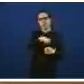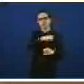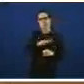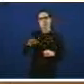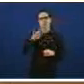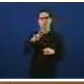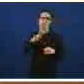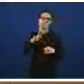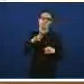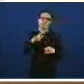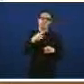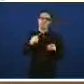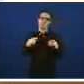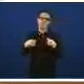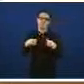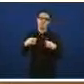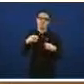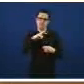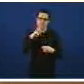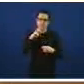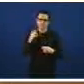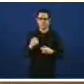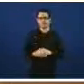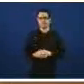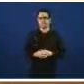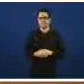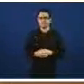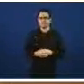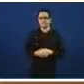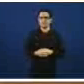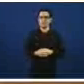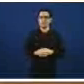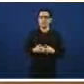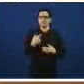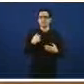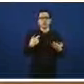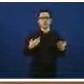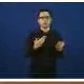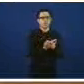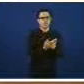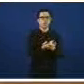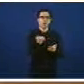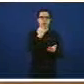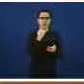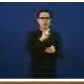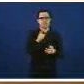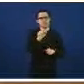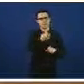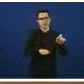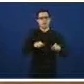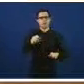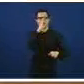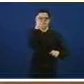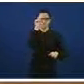Señoría E pido Que non abuse Vostedes Da boa fe De estes Aforradores